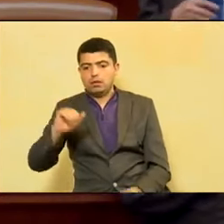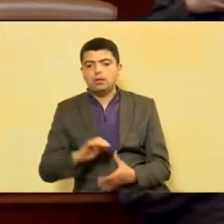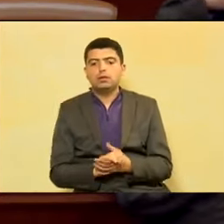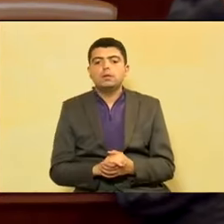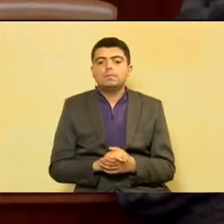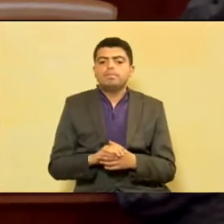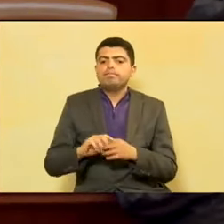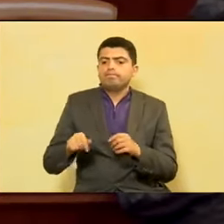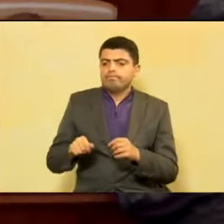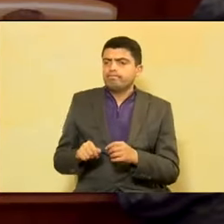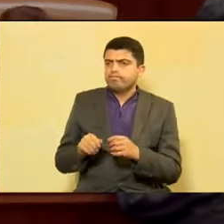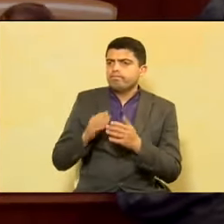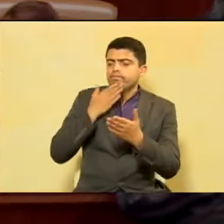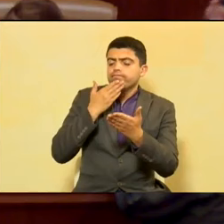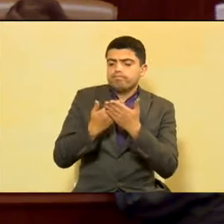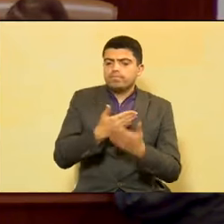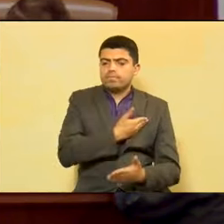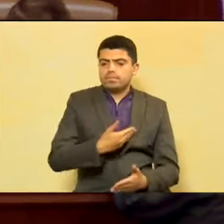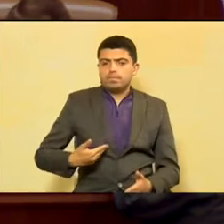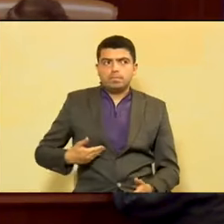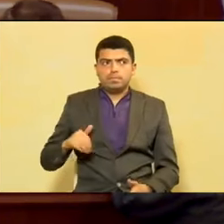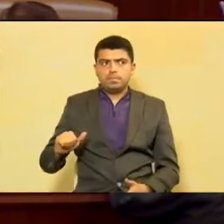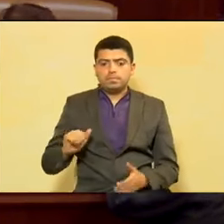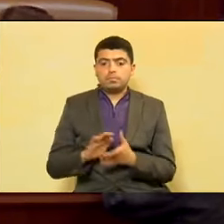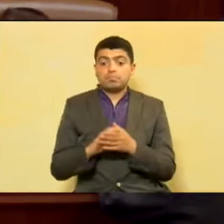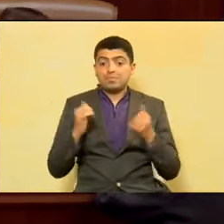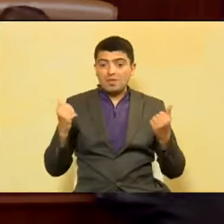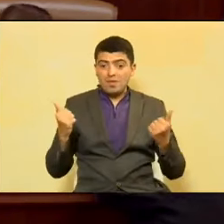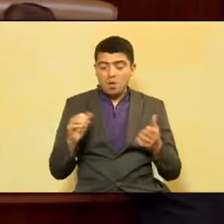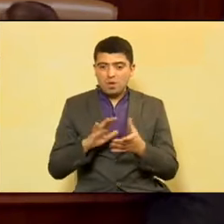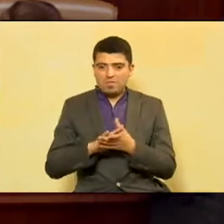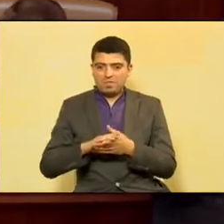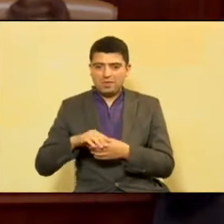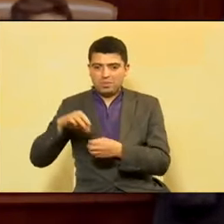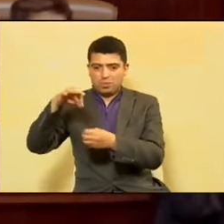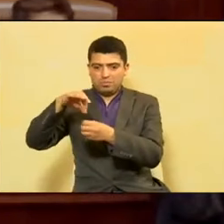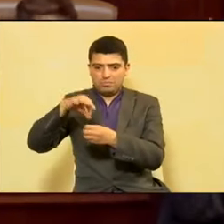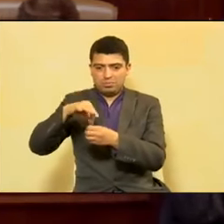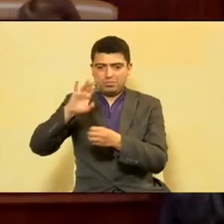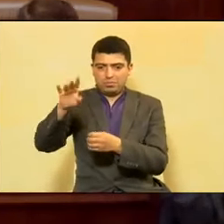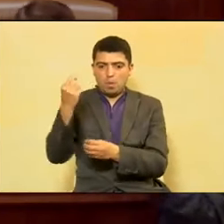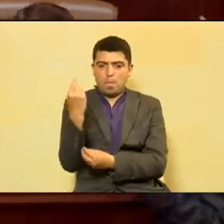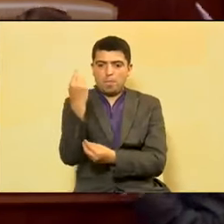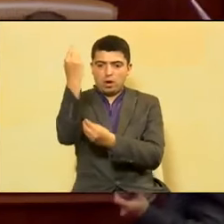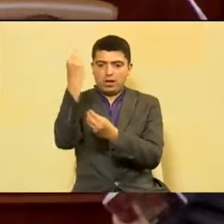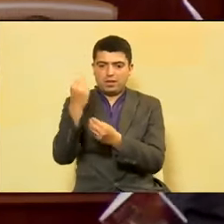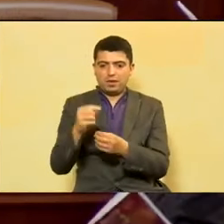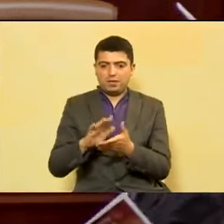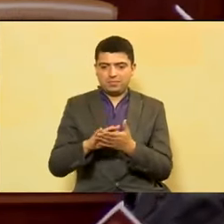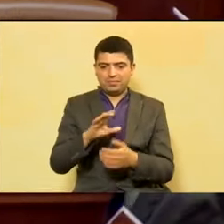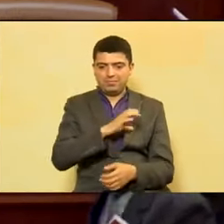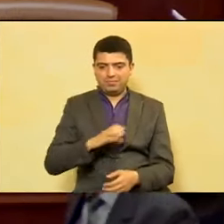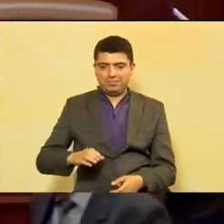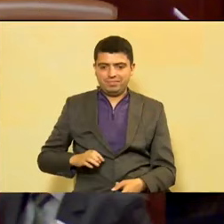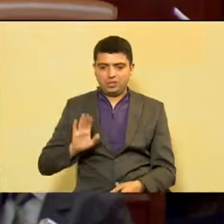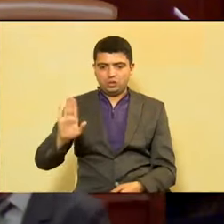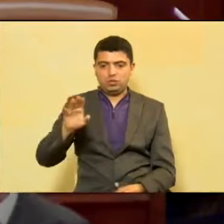partido político Mira tiene un proyecto de ley el